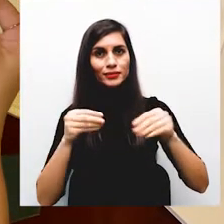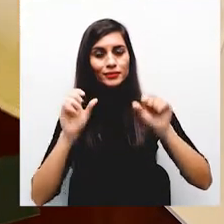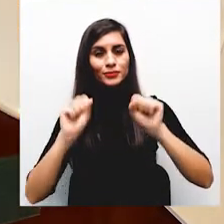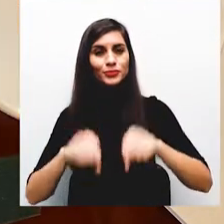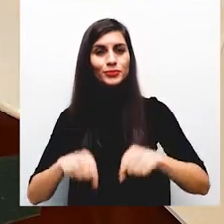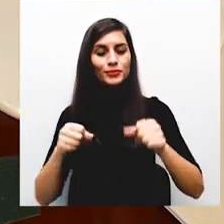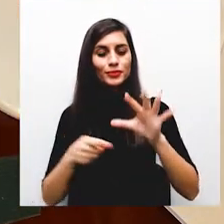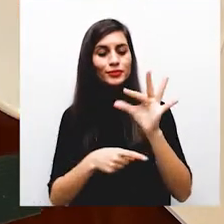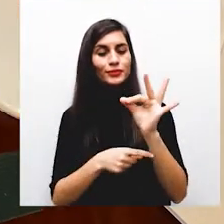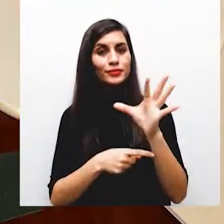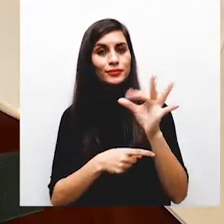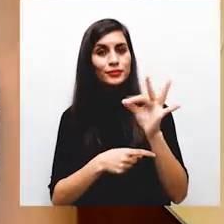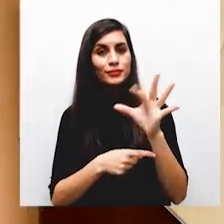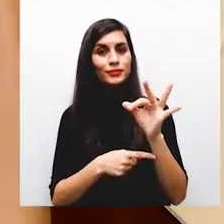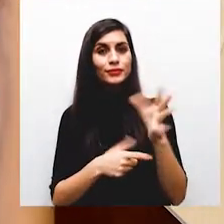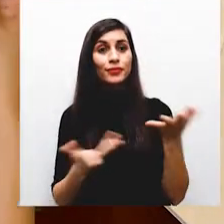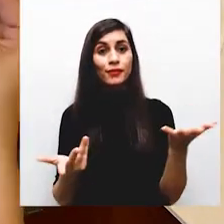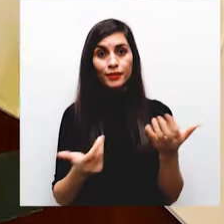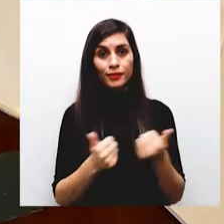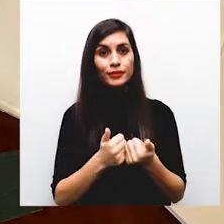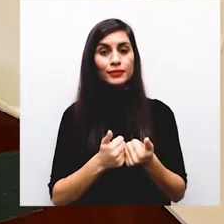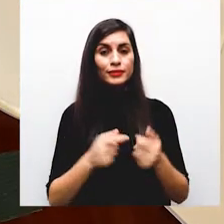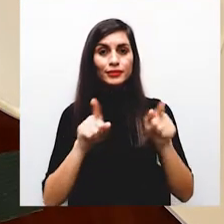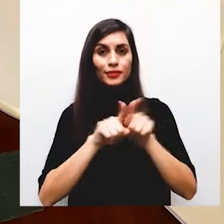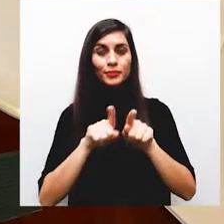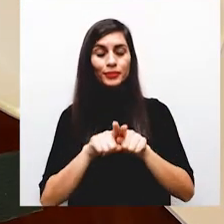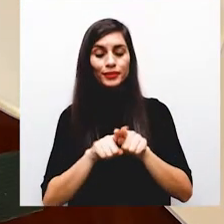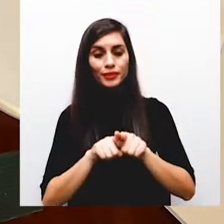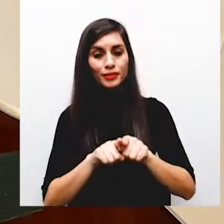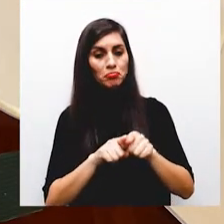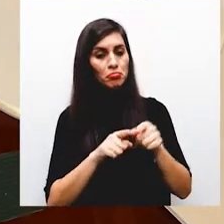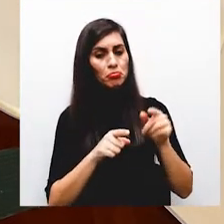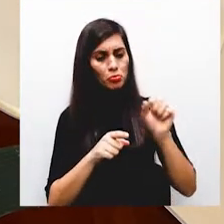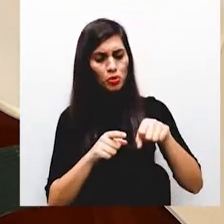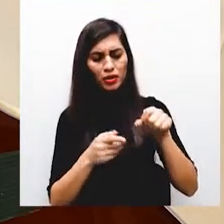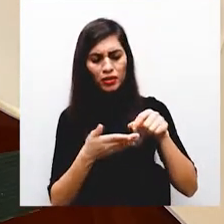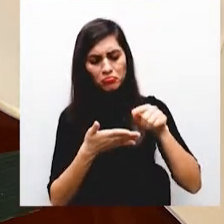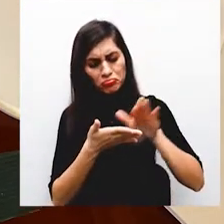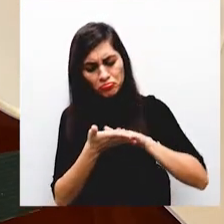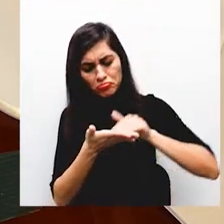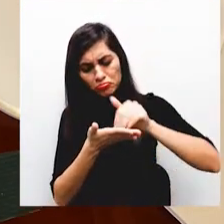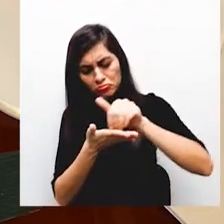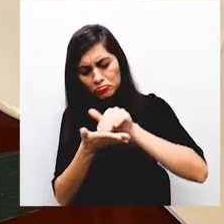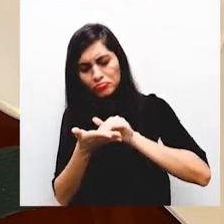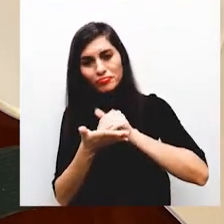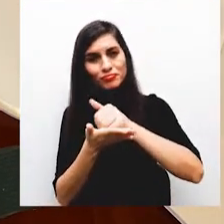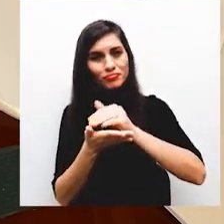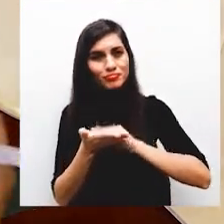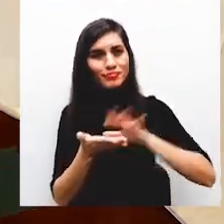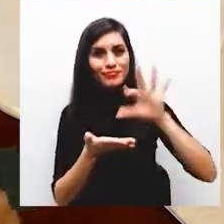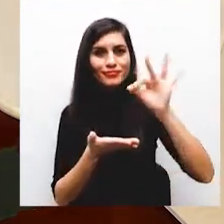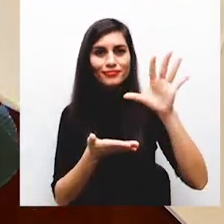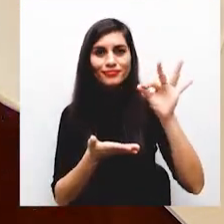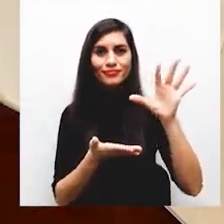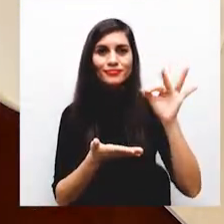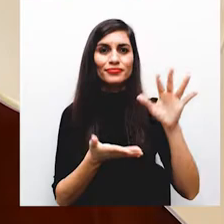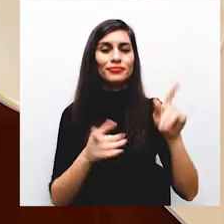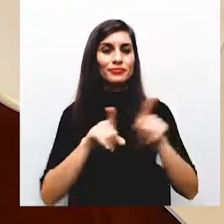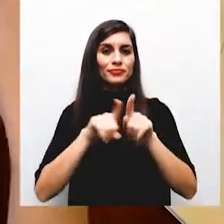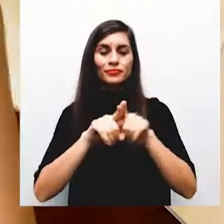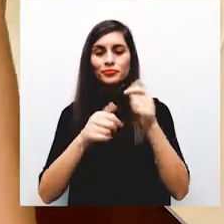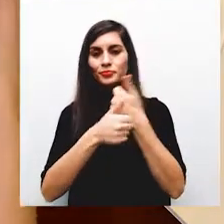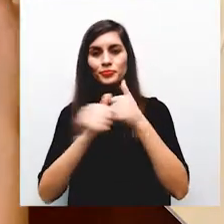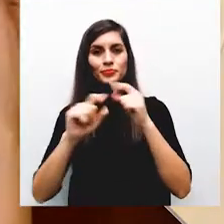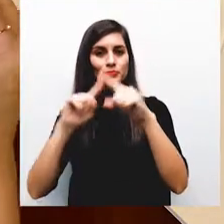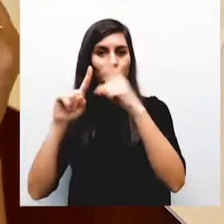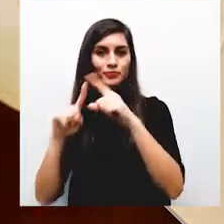pegamento. Pueden pegarle solamente en las orillas si quieren o pueden rellenar toda la superficie, de cualquier